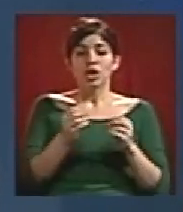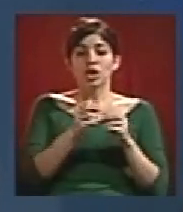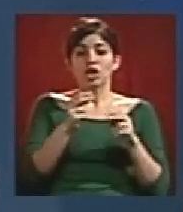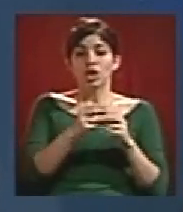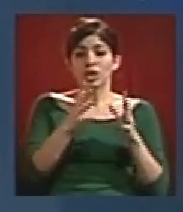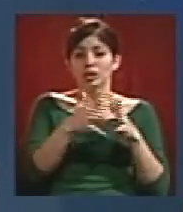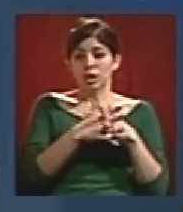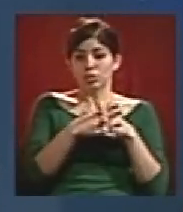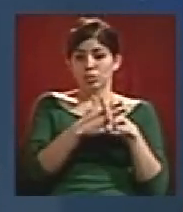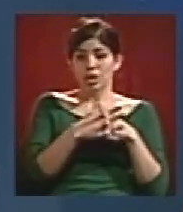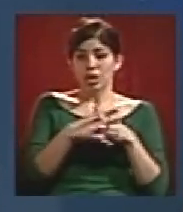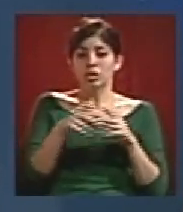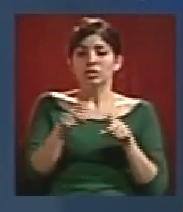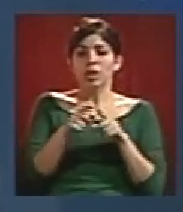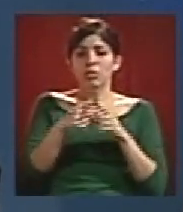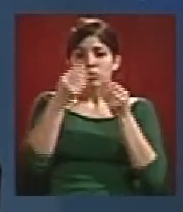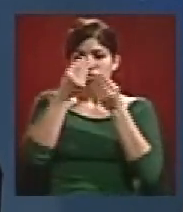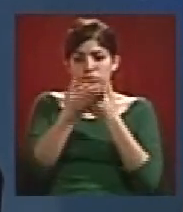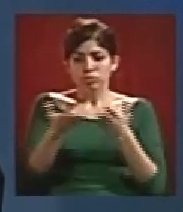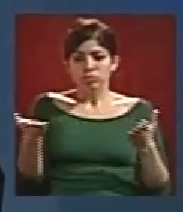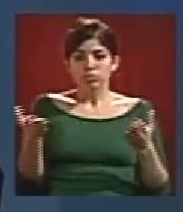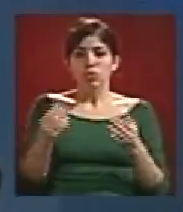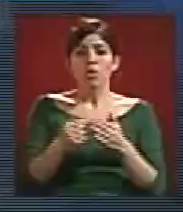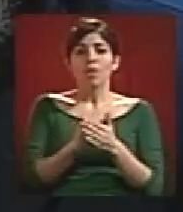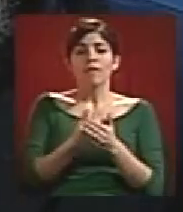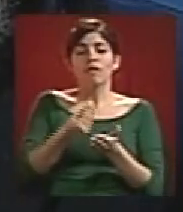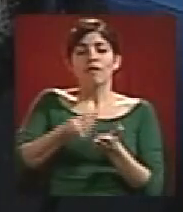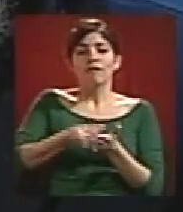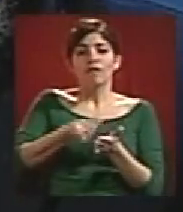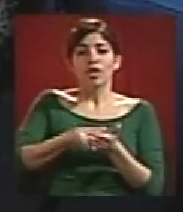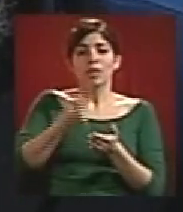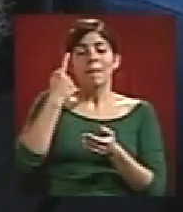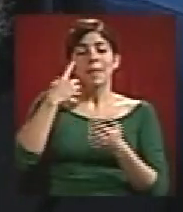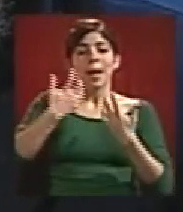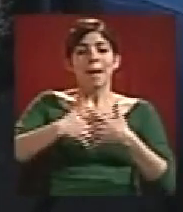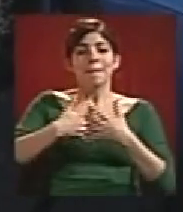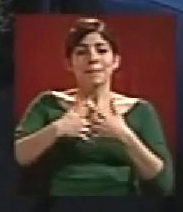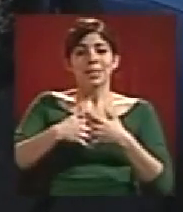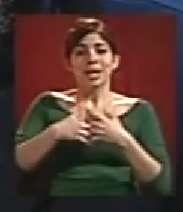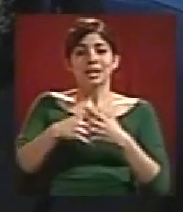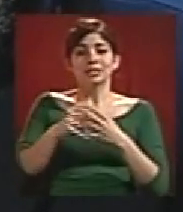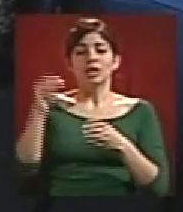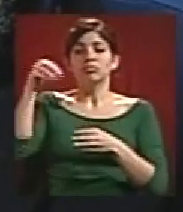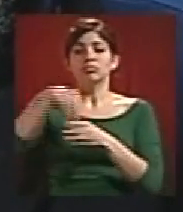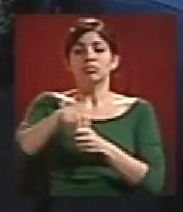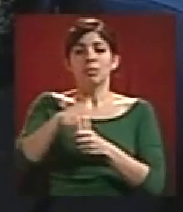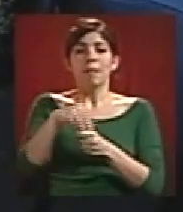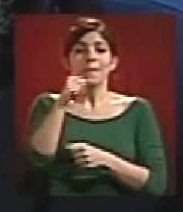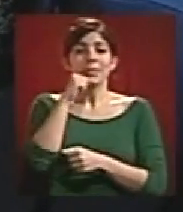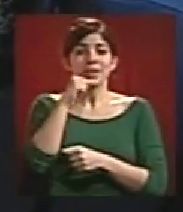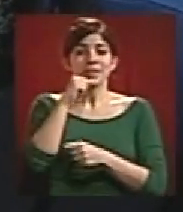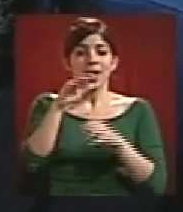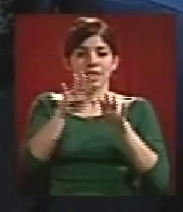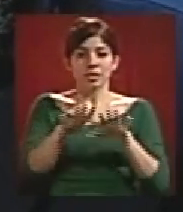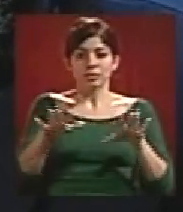anunciando también una creación de un fondo para empresas que hacen colocaciones privadas en el mercado